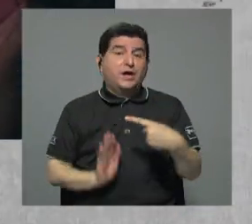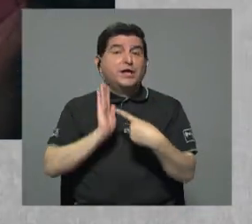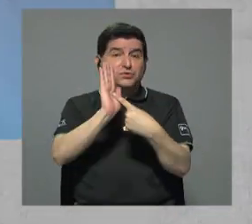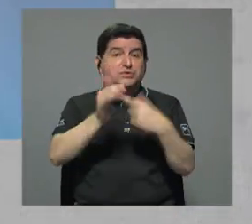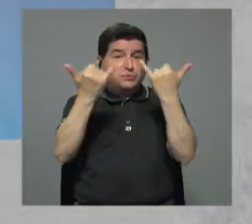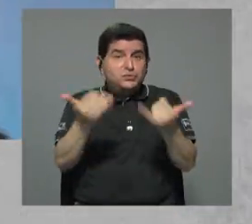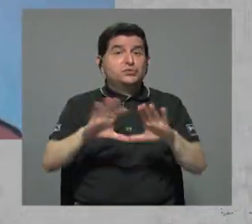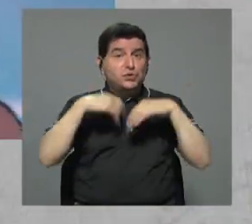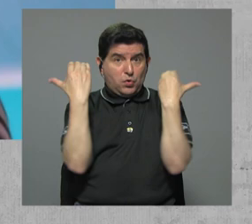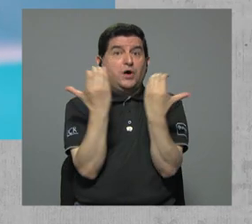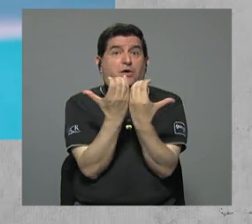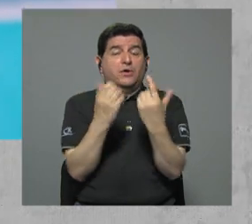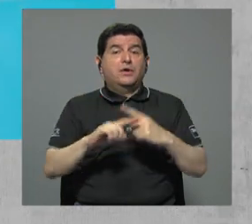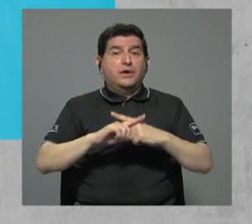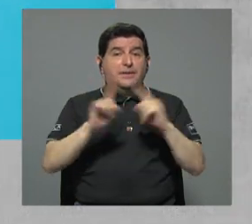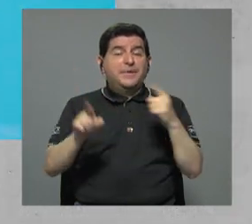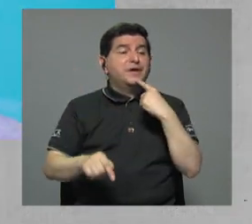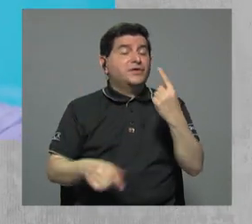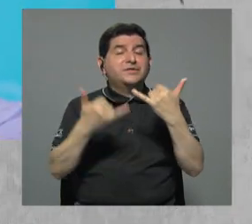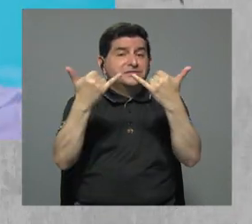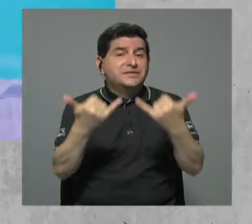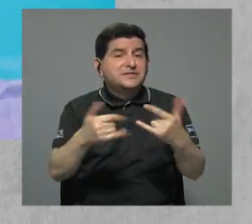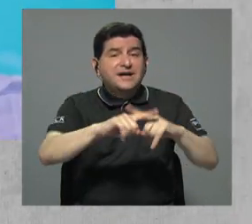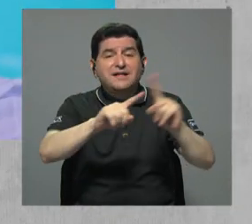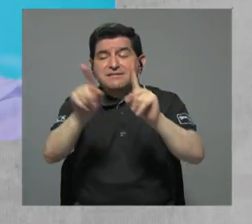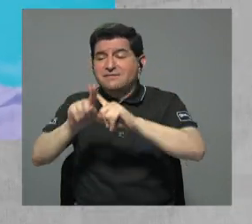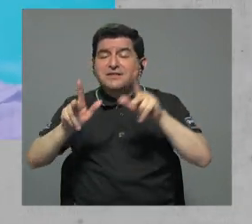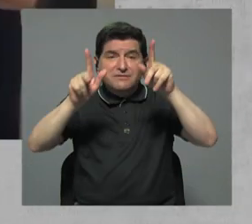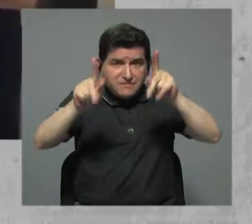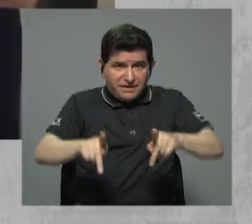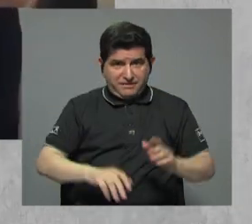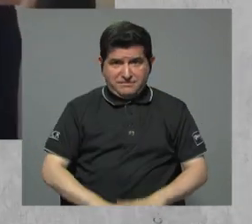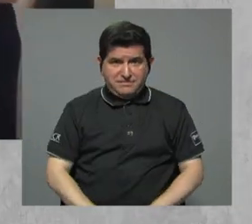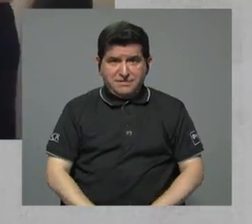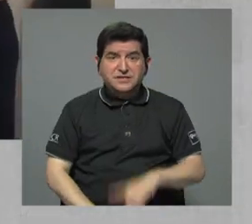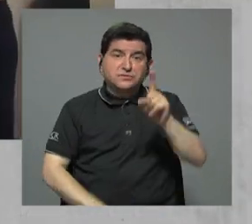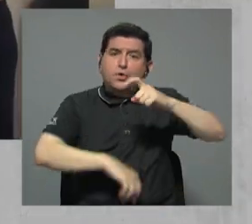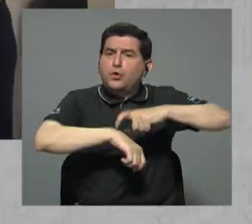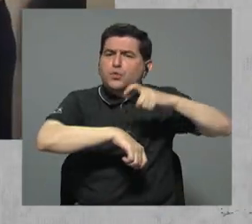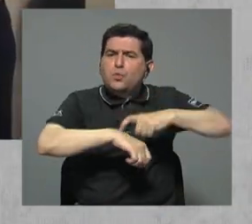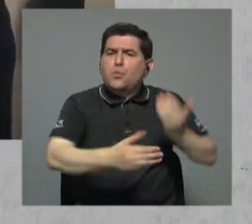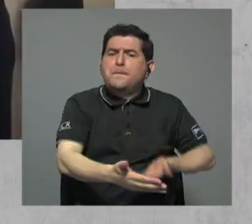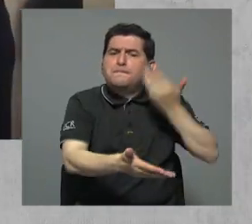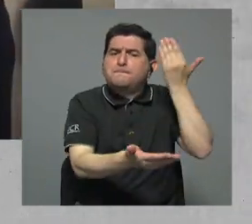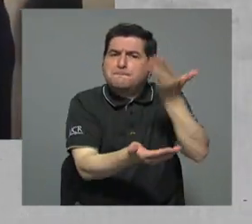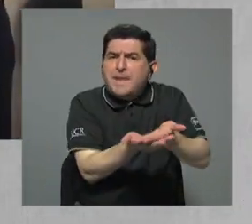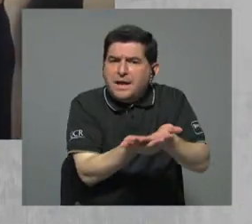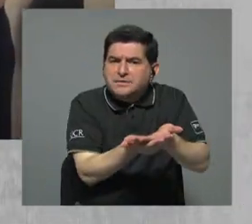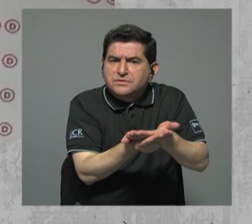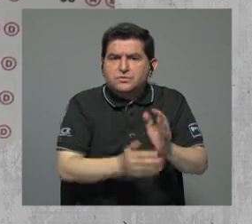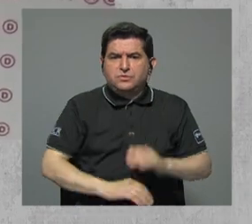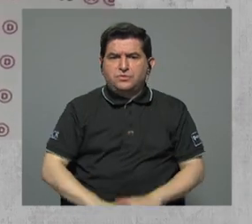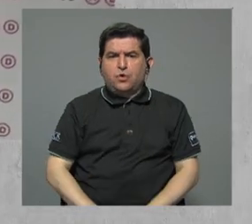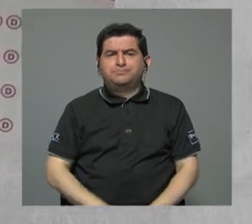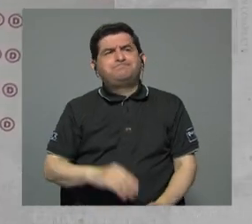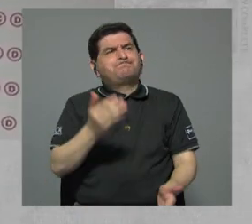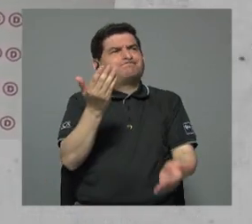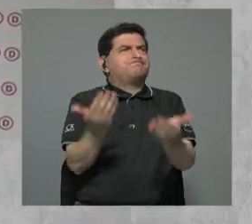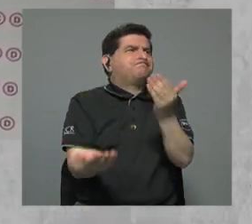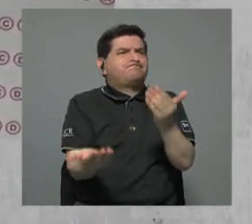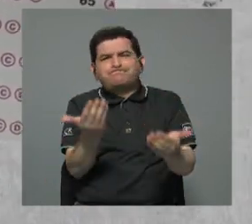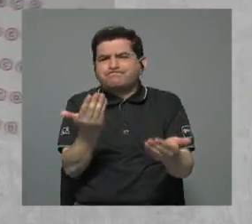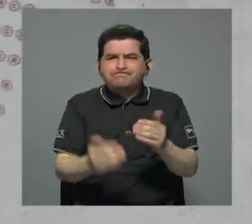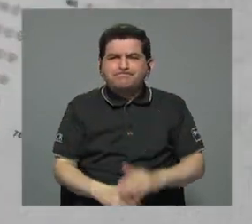en la comisión sin embargo han dicho varias personas que bueno lo que en algún momento se propuso e incluso hubo que